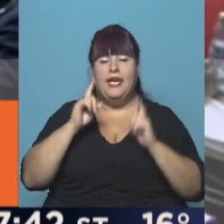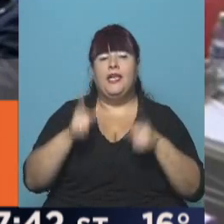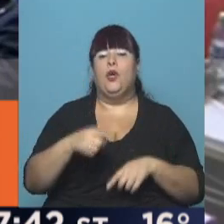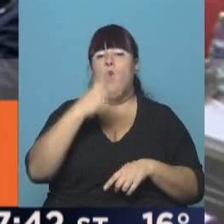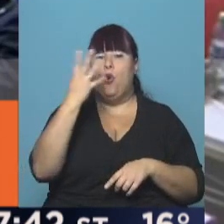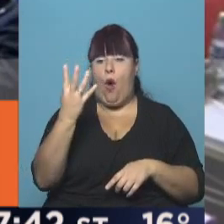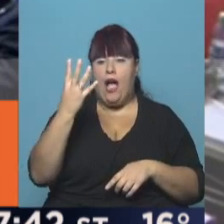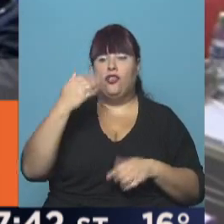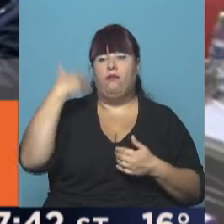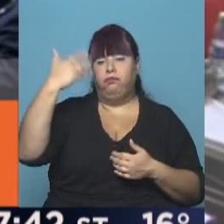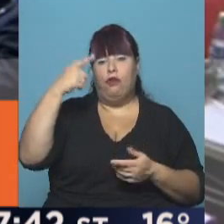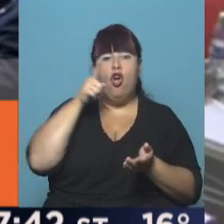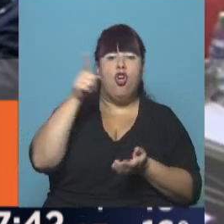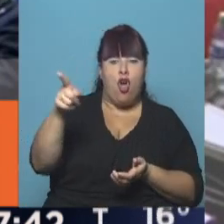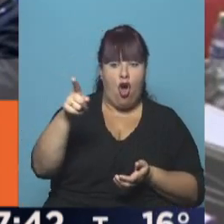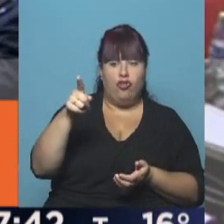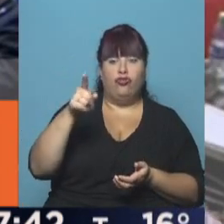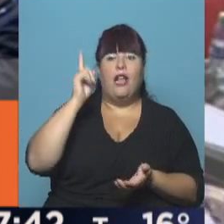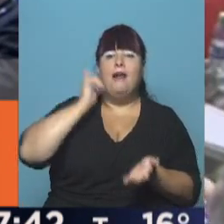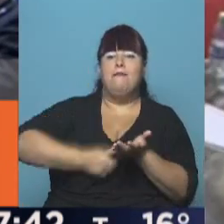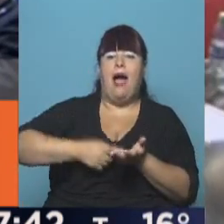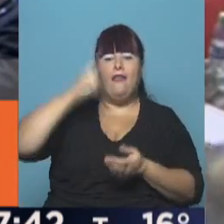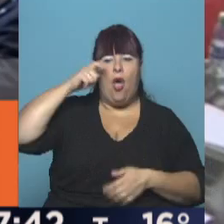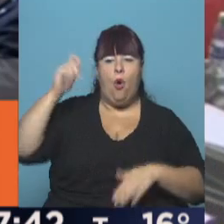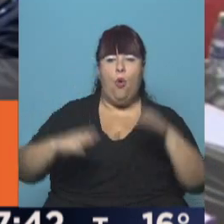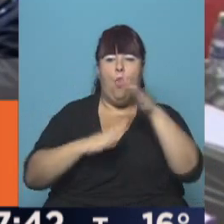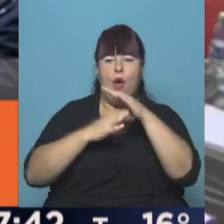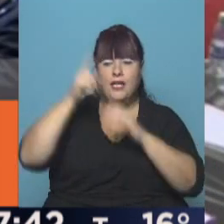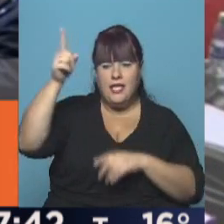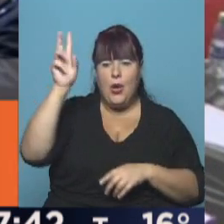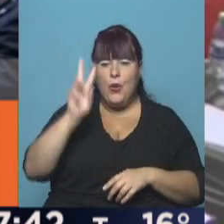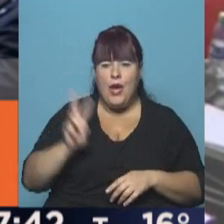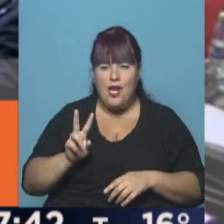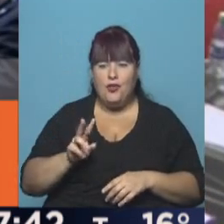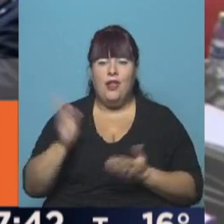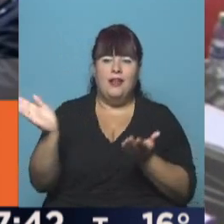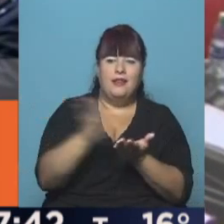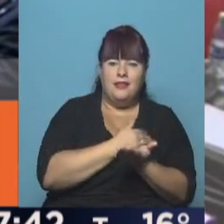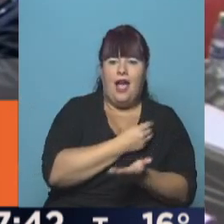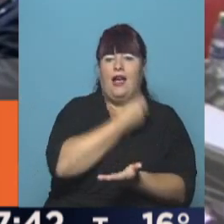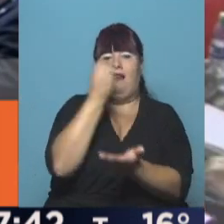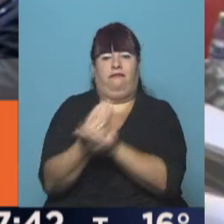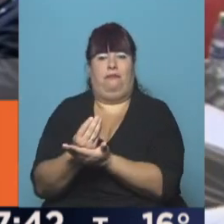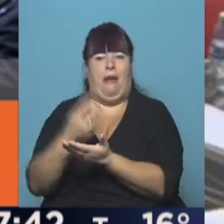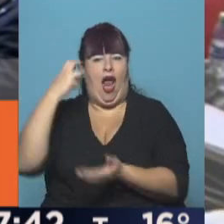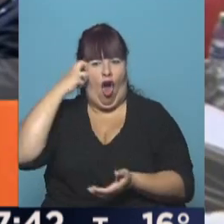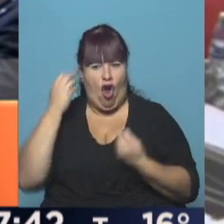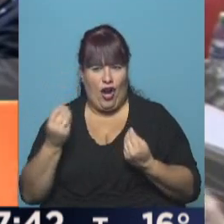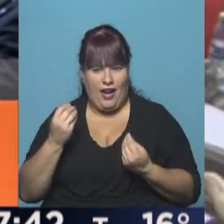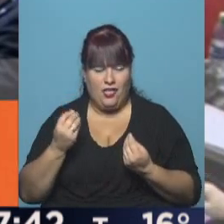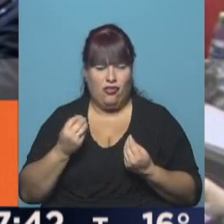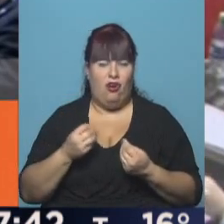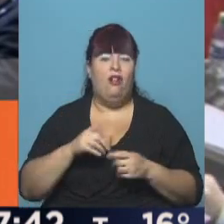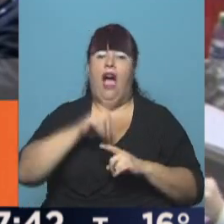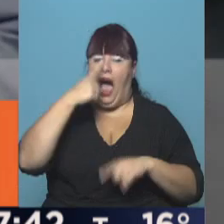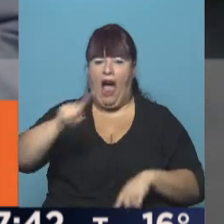4 declaraciones de repudio a la decisión del Tribunal Supremo de Justicia de Venezuela de arrogarse facultades parlamentarias que